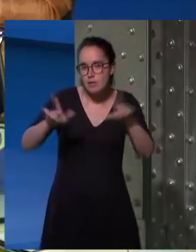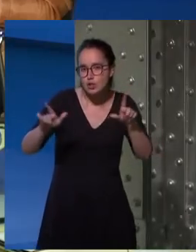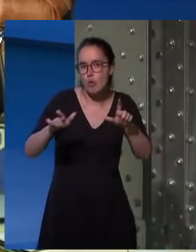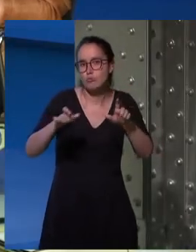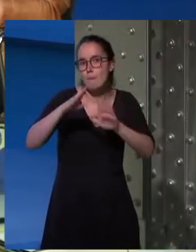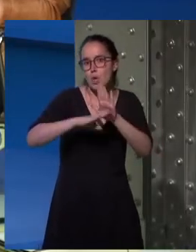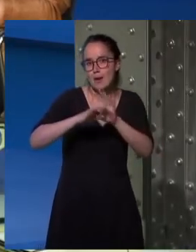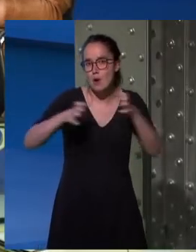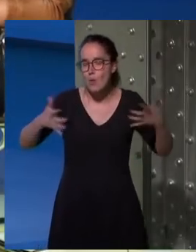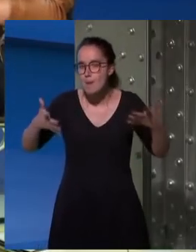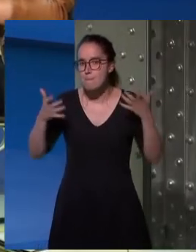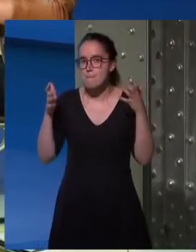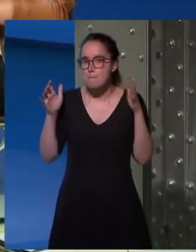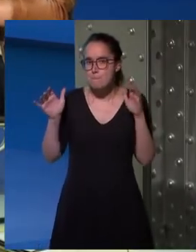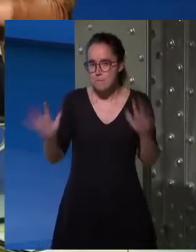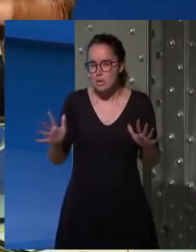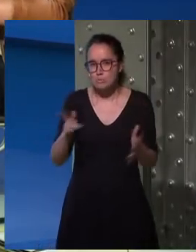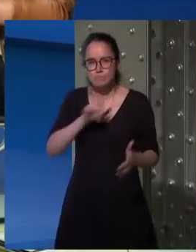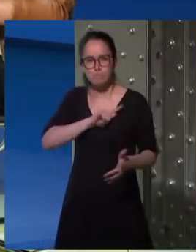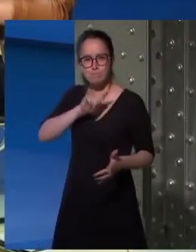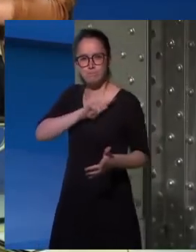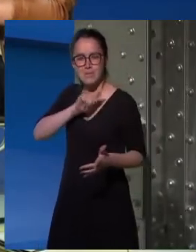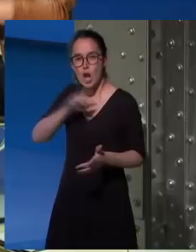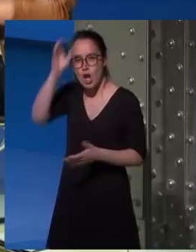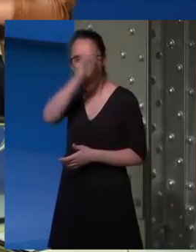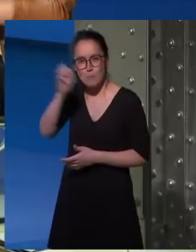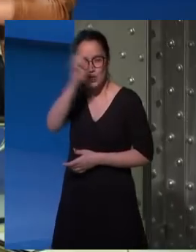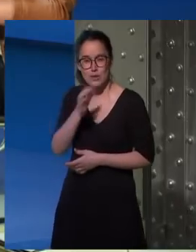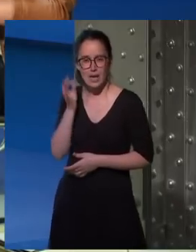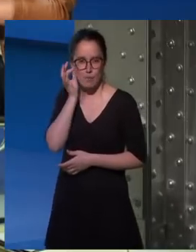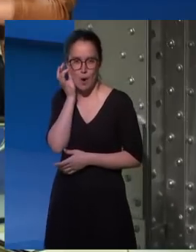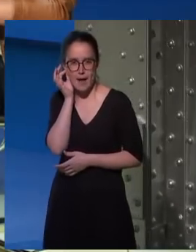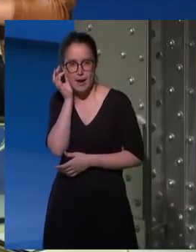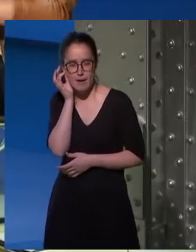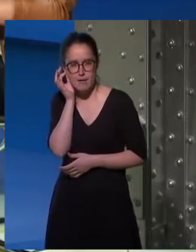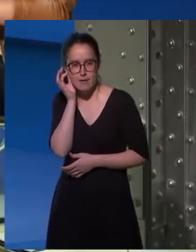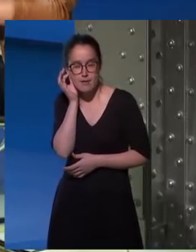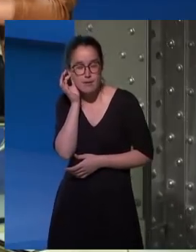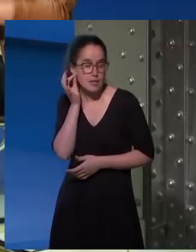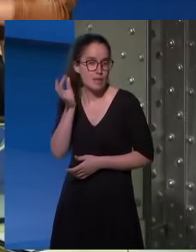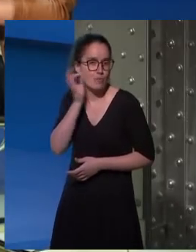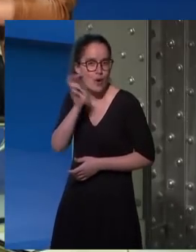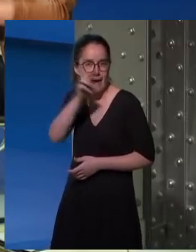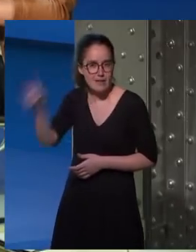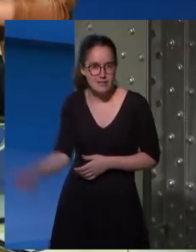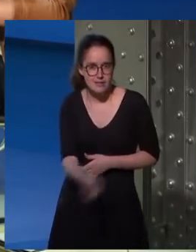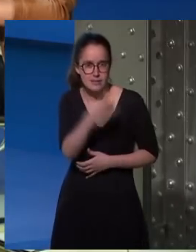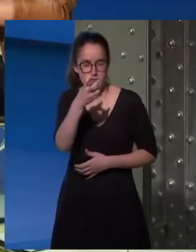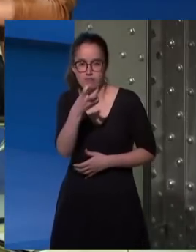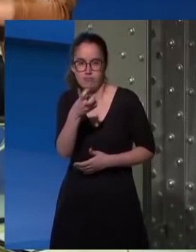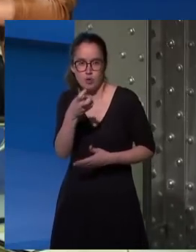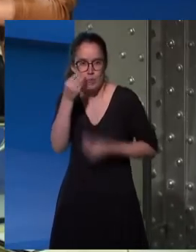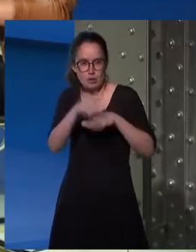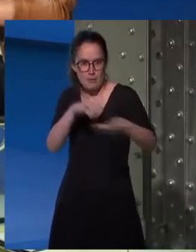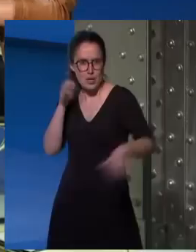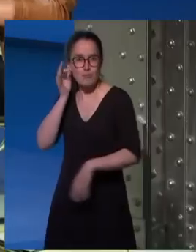¿no? Pero o sea, tú notas que la opinión de la mujer, de las mujeres, que generalmente seguramente sois más